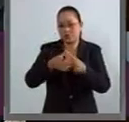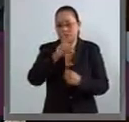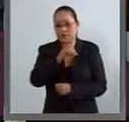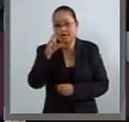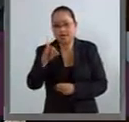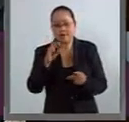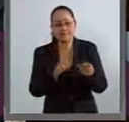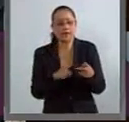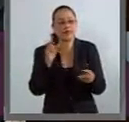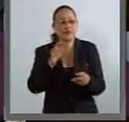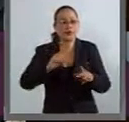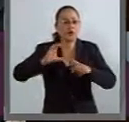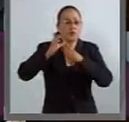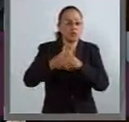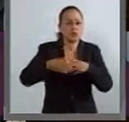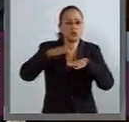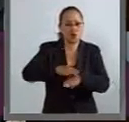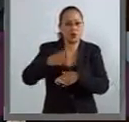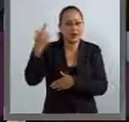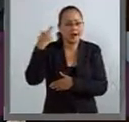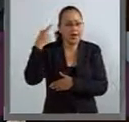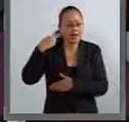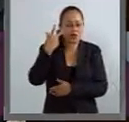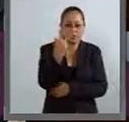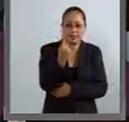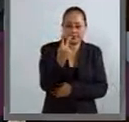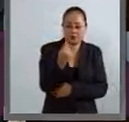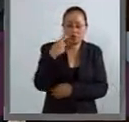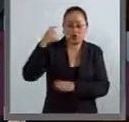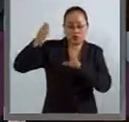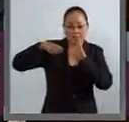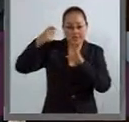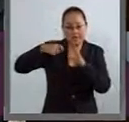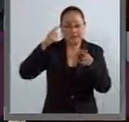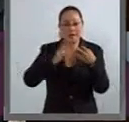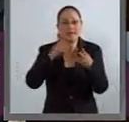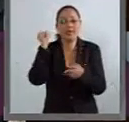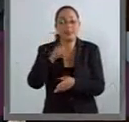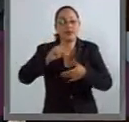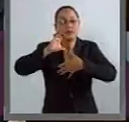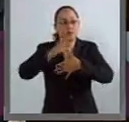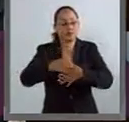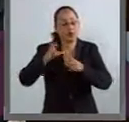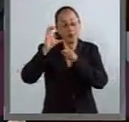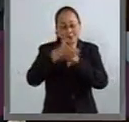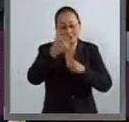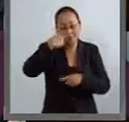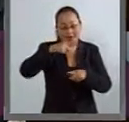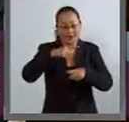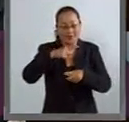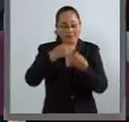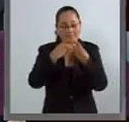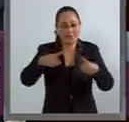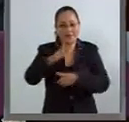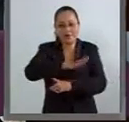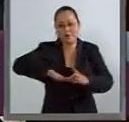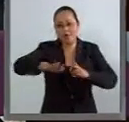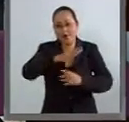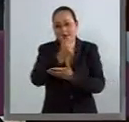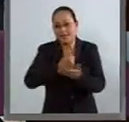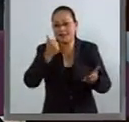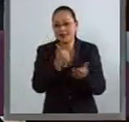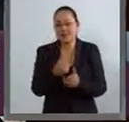Distrito Federal, de la Comisión de Radio, Televisión y Cinematografía, así como de la Comisión Especial para el Desarrollo Metropolitano